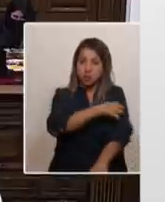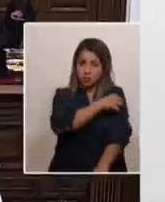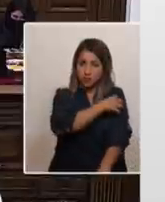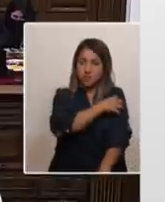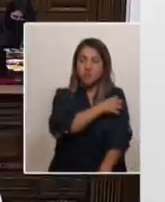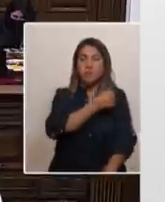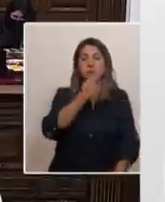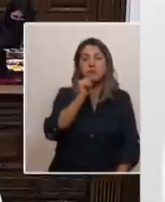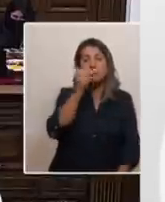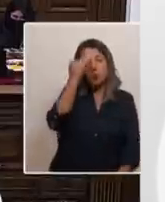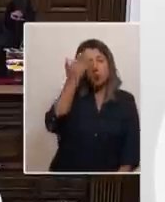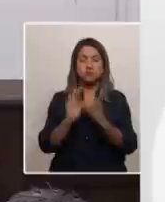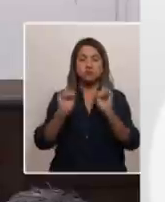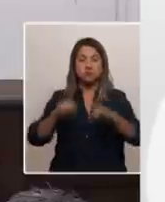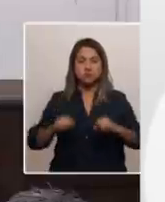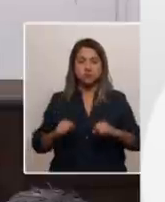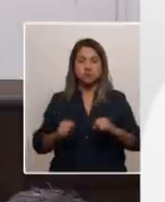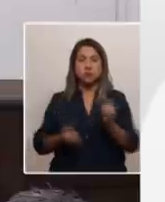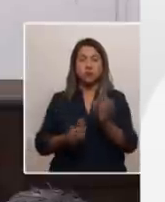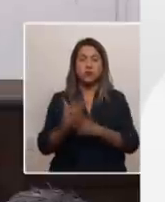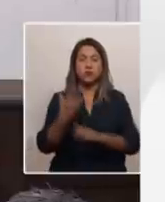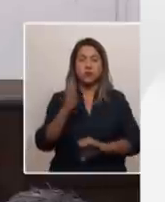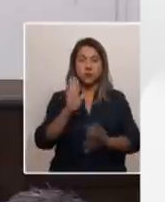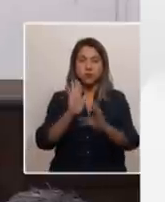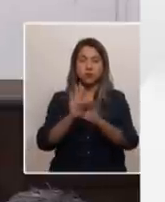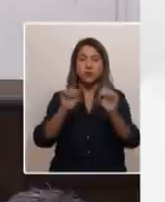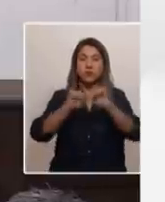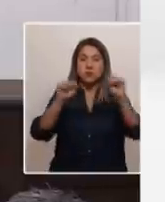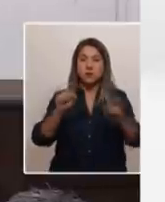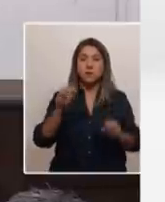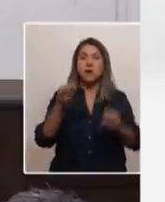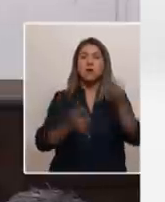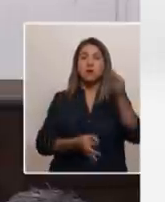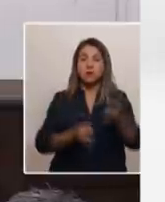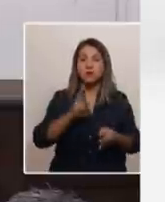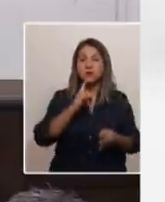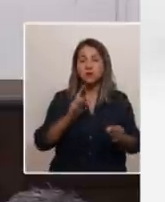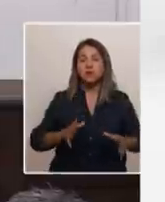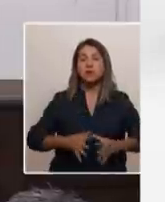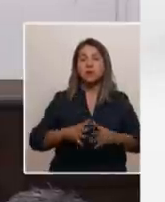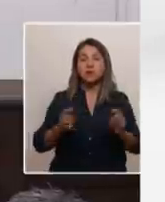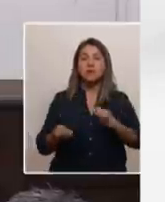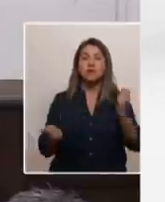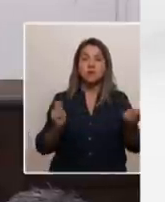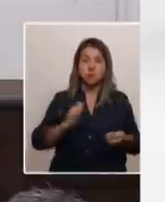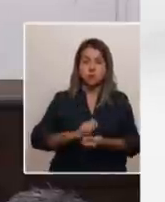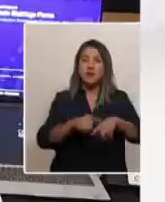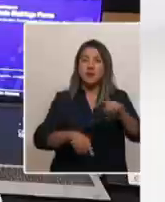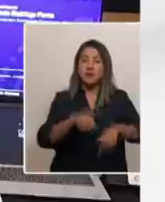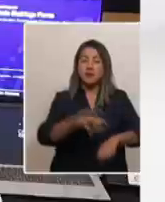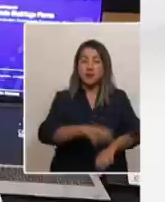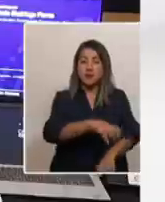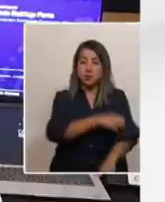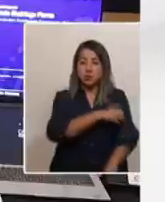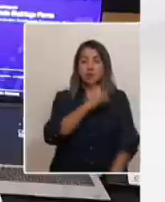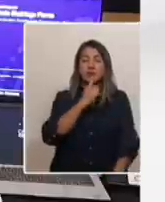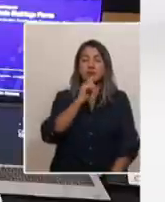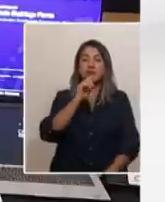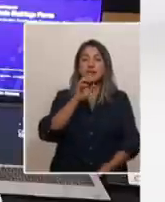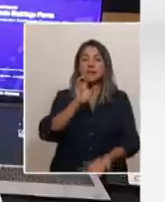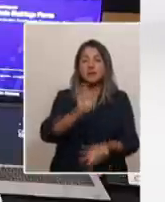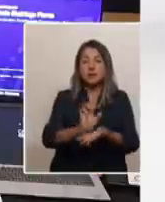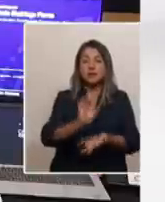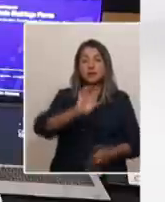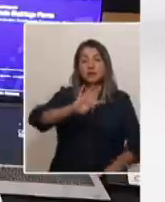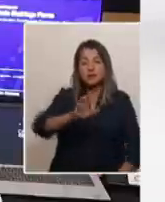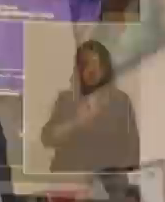el país y que no nos podemos farrear esta oportunidad por querer, ¿no es cierto?, refundar todo el país, sus instituciones y todo lo que ha pasado en